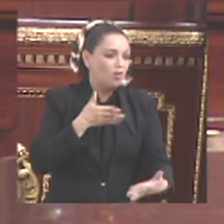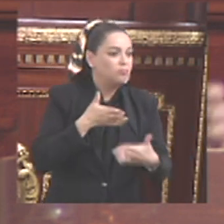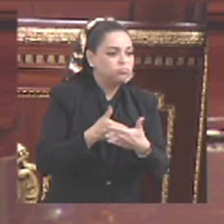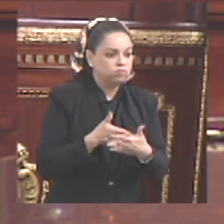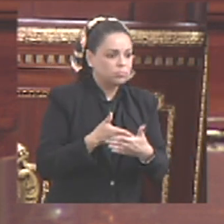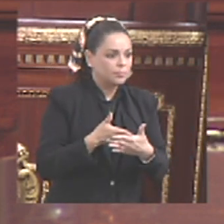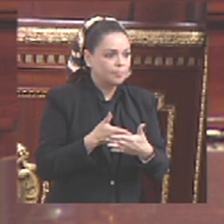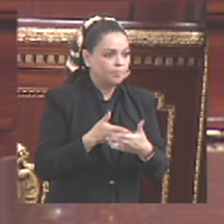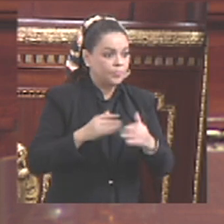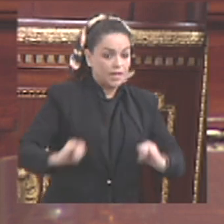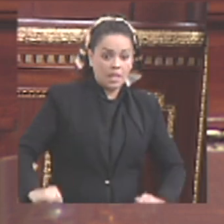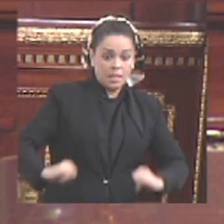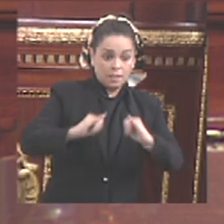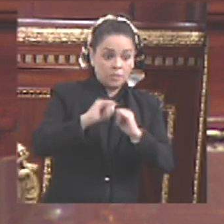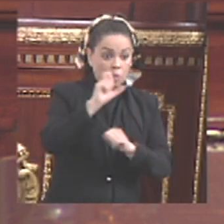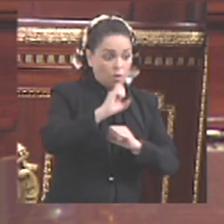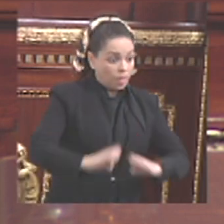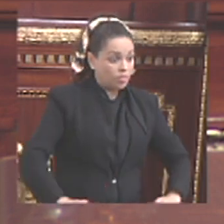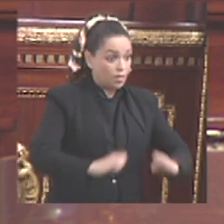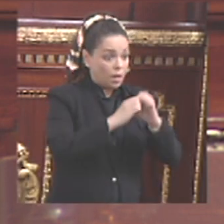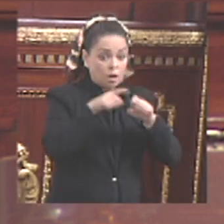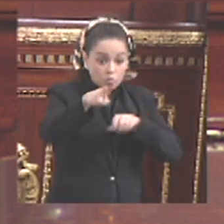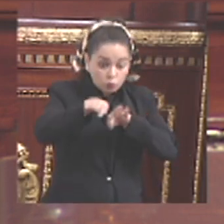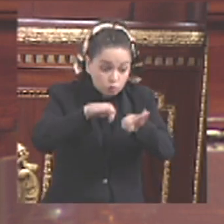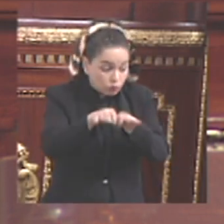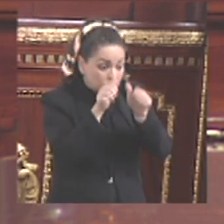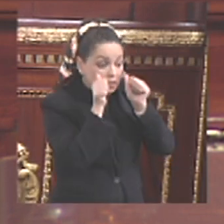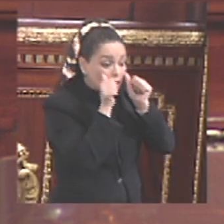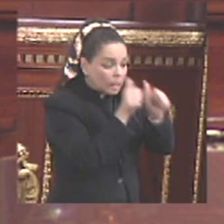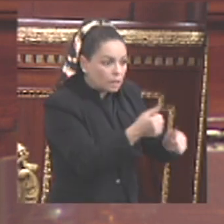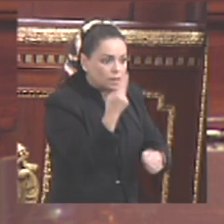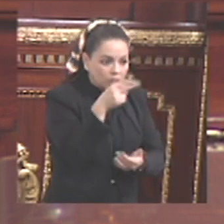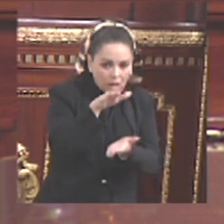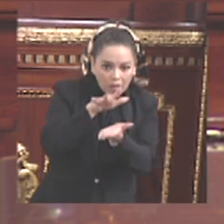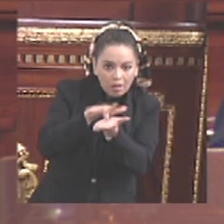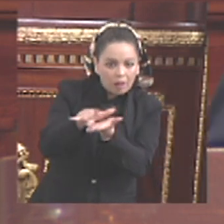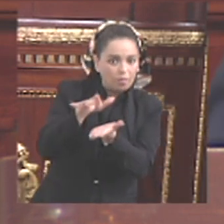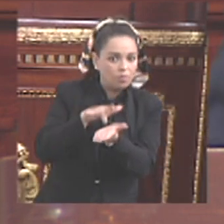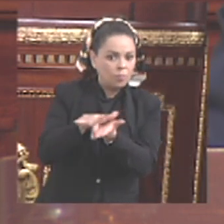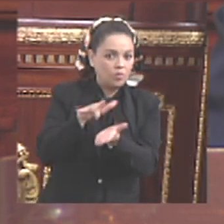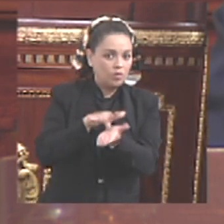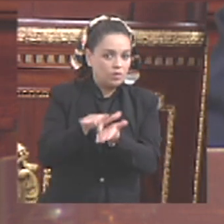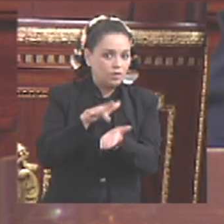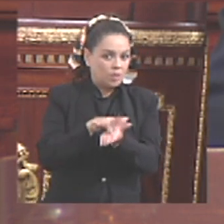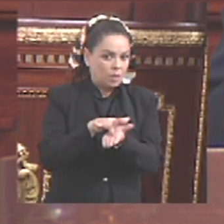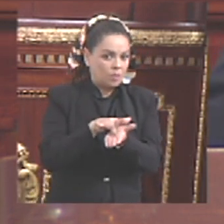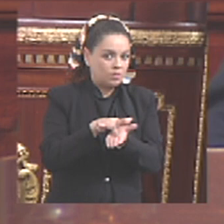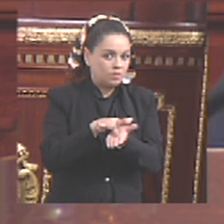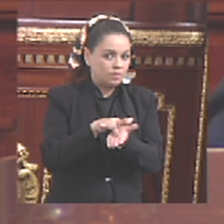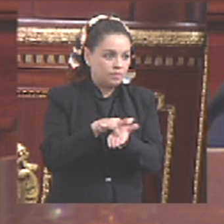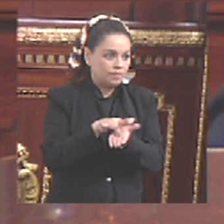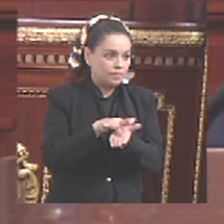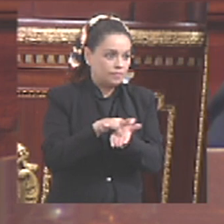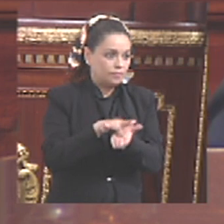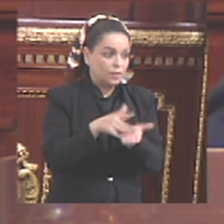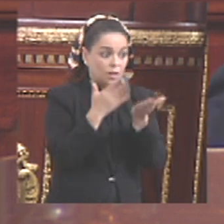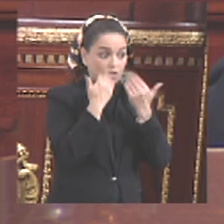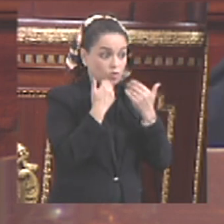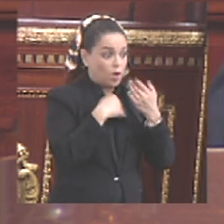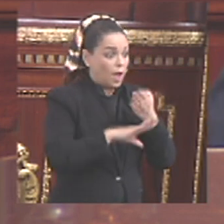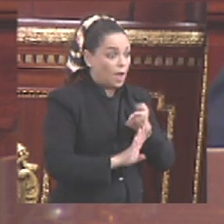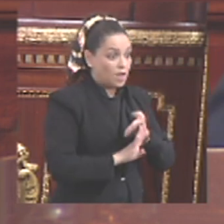que atienden las emergencias. La omisión en la prevención siempre resultará más cara,